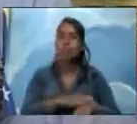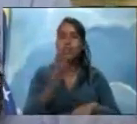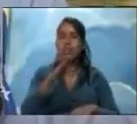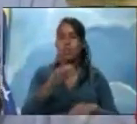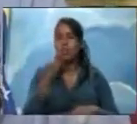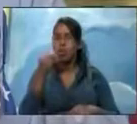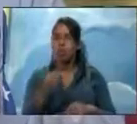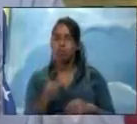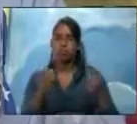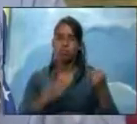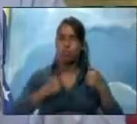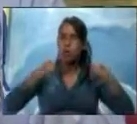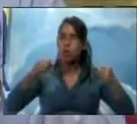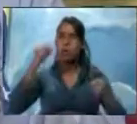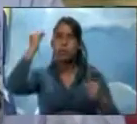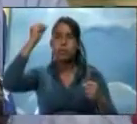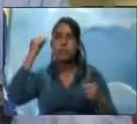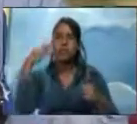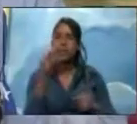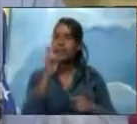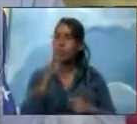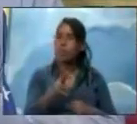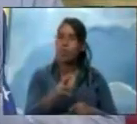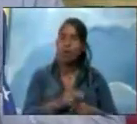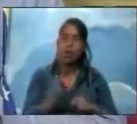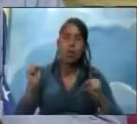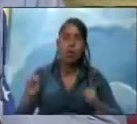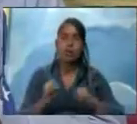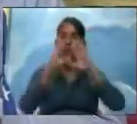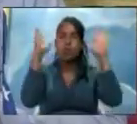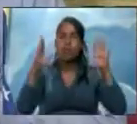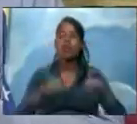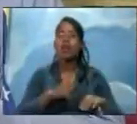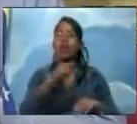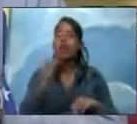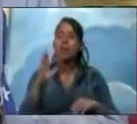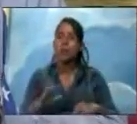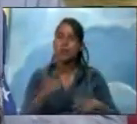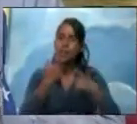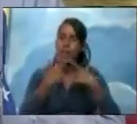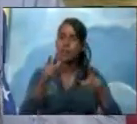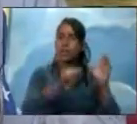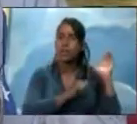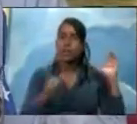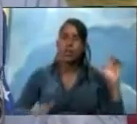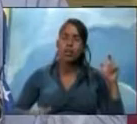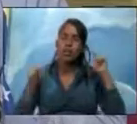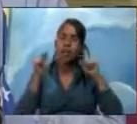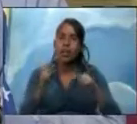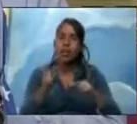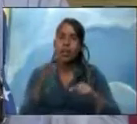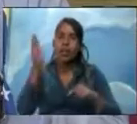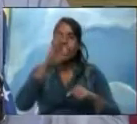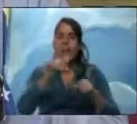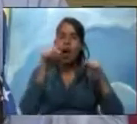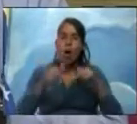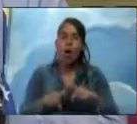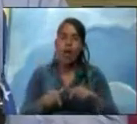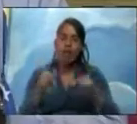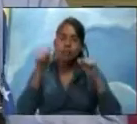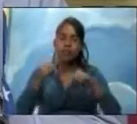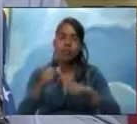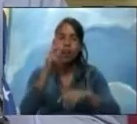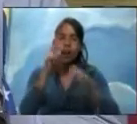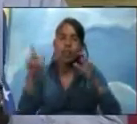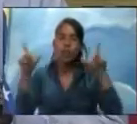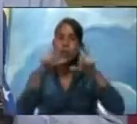jóvenes, robustos, piensan de que nunca los va a sorprender la muerte. Líbrele el Señor a usted, que está hoy en sintonía de